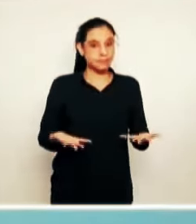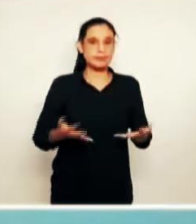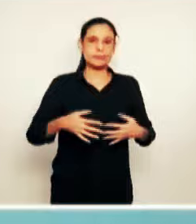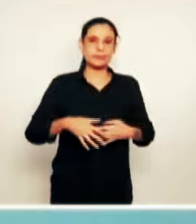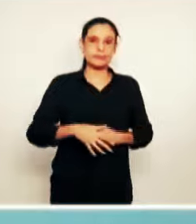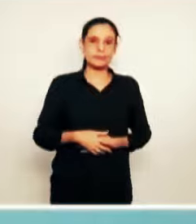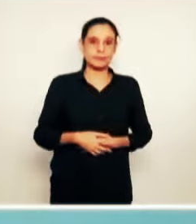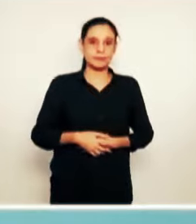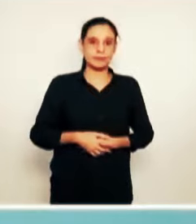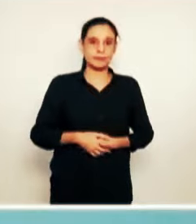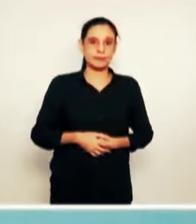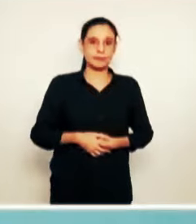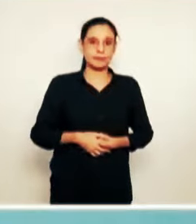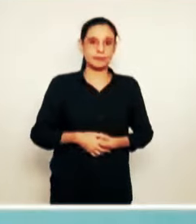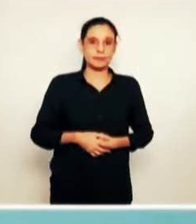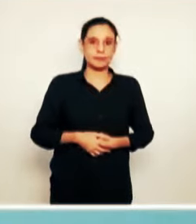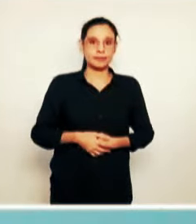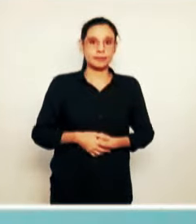Entonces,